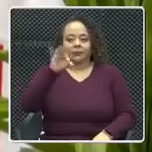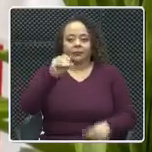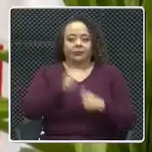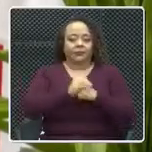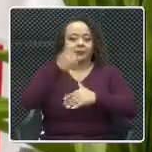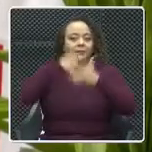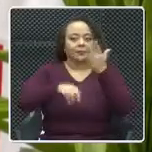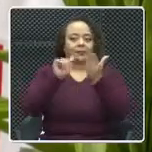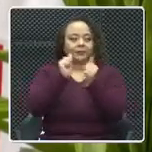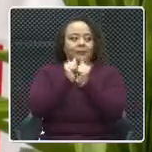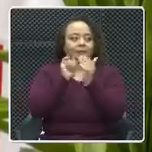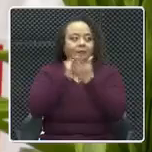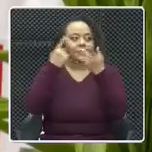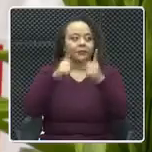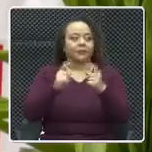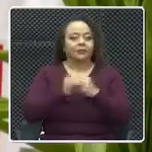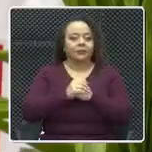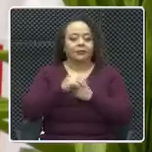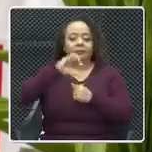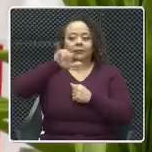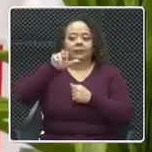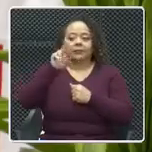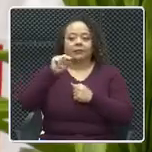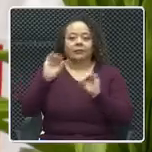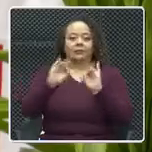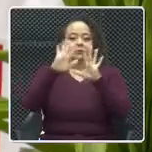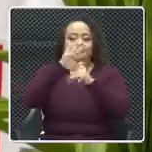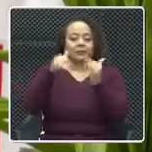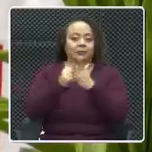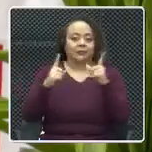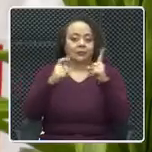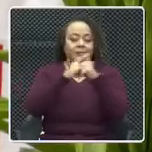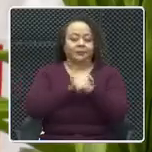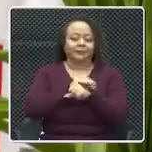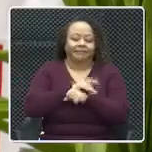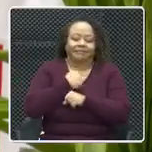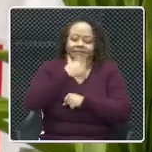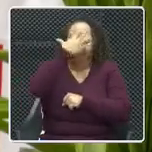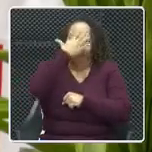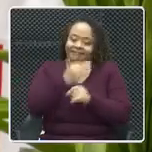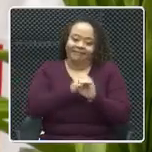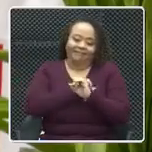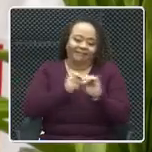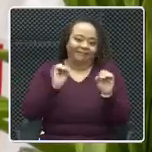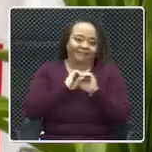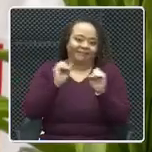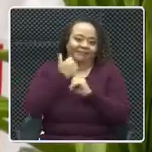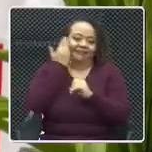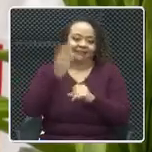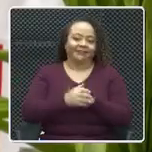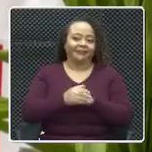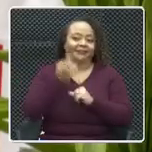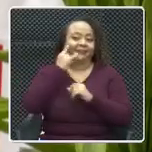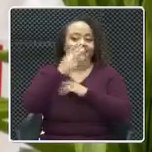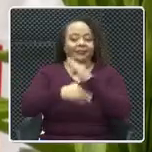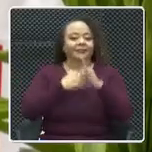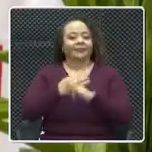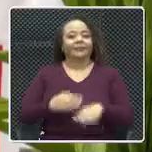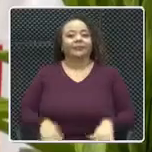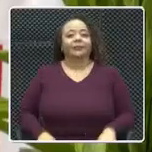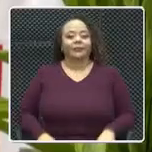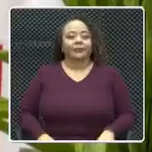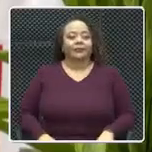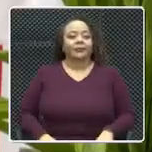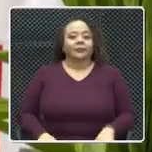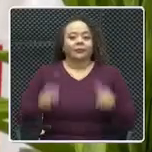este caso. Ok, Juan, claro, todos son complejos, supongo que no hay ningún caso sí. por sencillo, por la naturaleza, sí. ¿verdad?, de, sí.